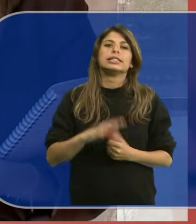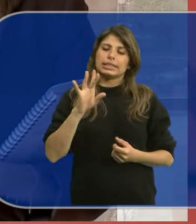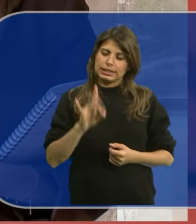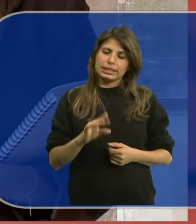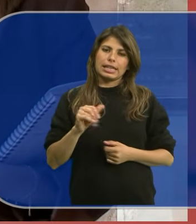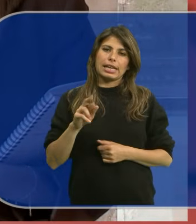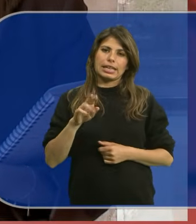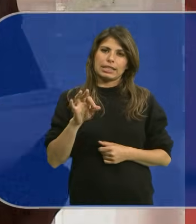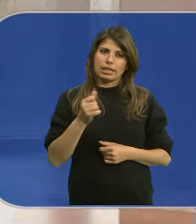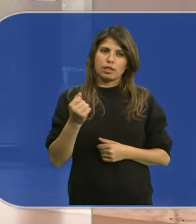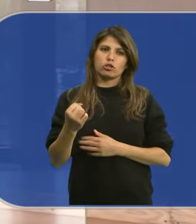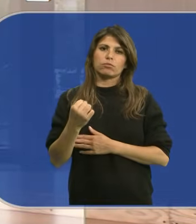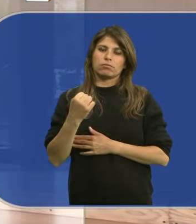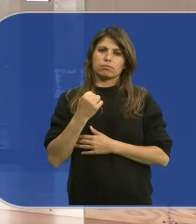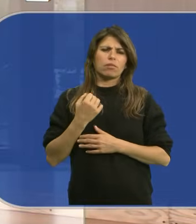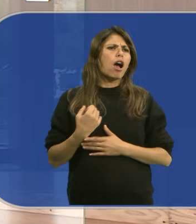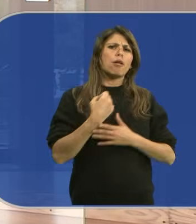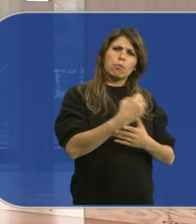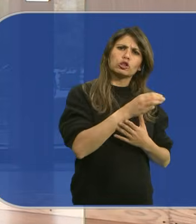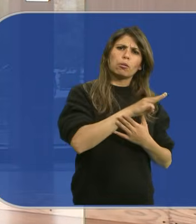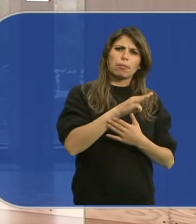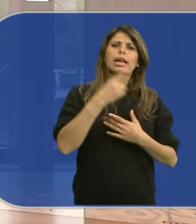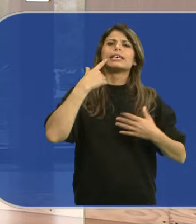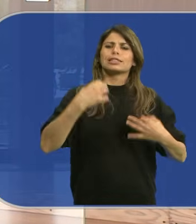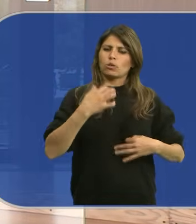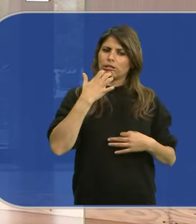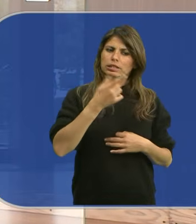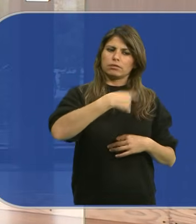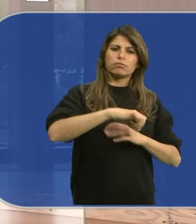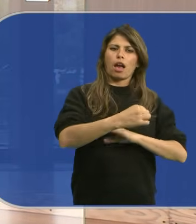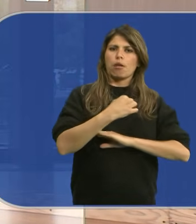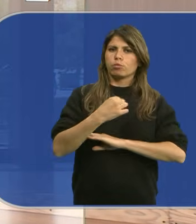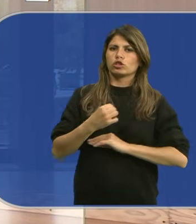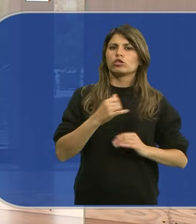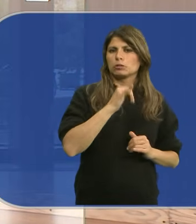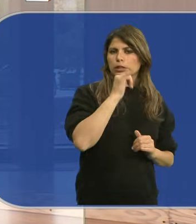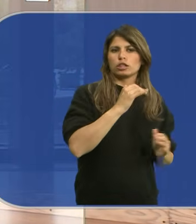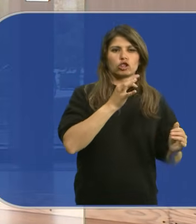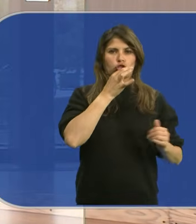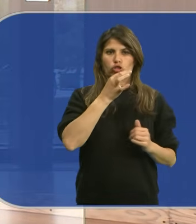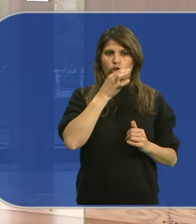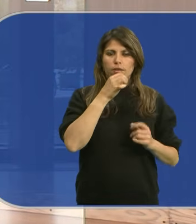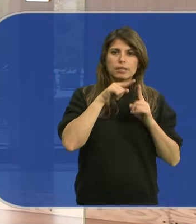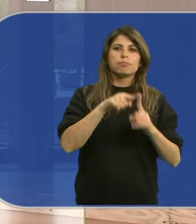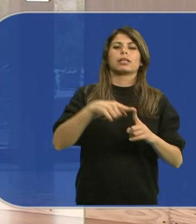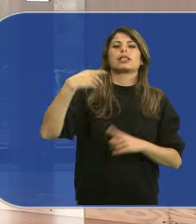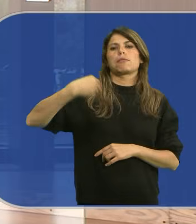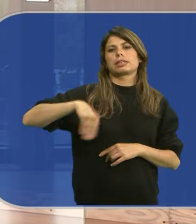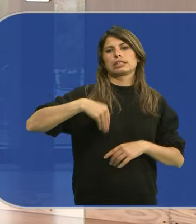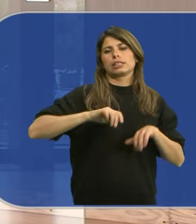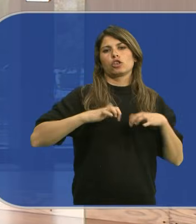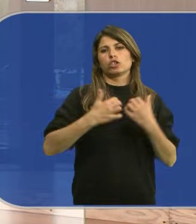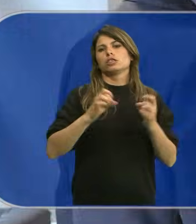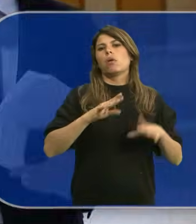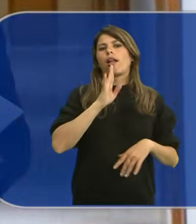Sí, Carlos Pollán ha tendido la mano al Partido Popular, ha asegurado que si estos no tienen los apoyos suficientes para presidir las Cortes,